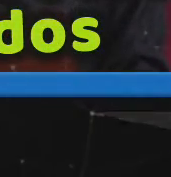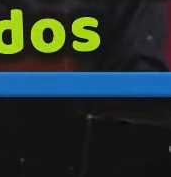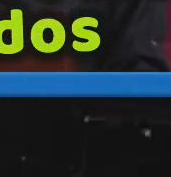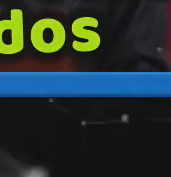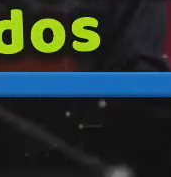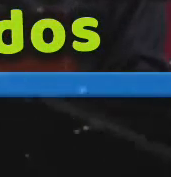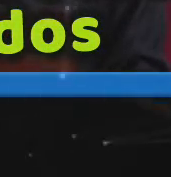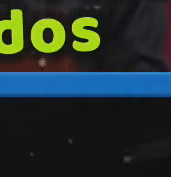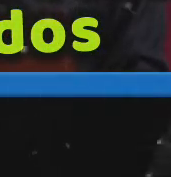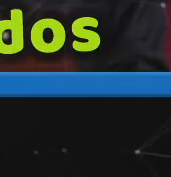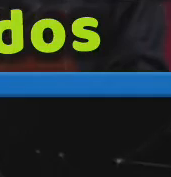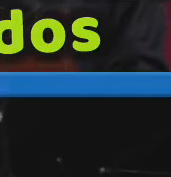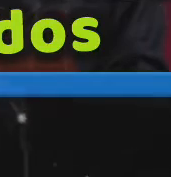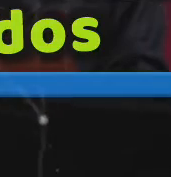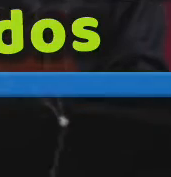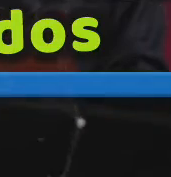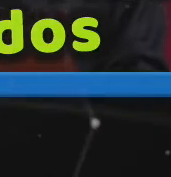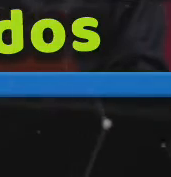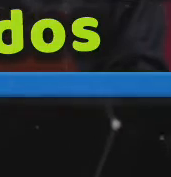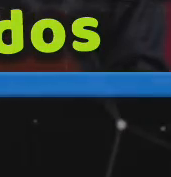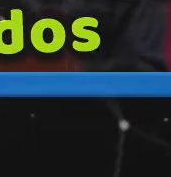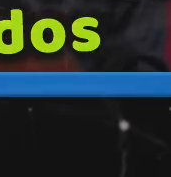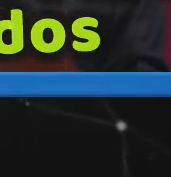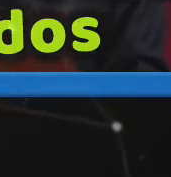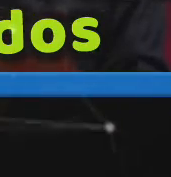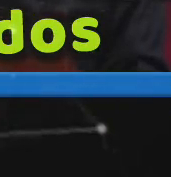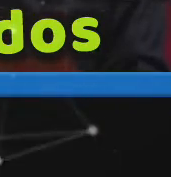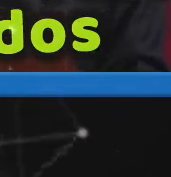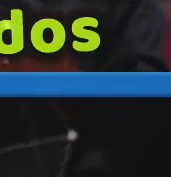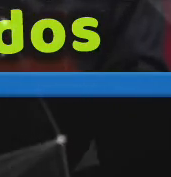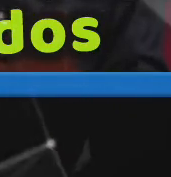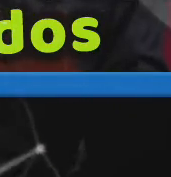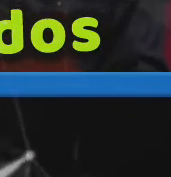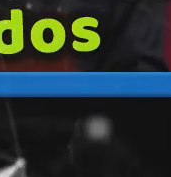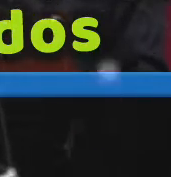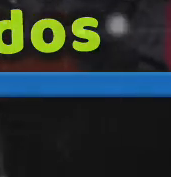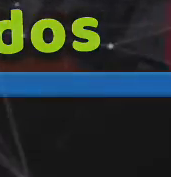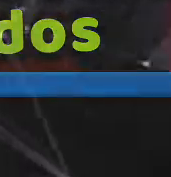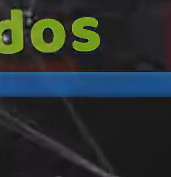En la conferencia de hoy, el presidente Andrés Manuel López Obrador.